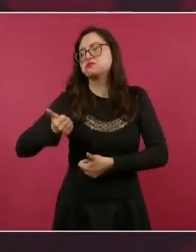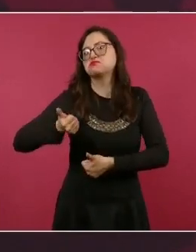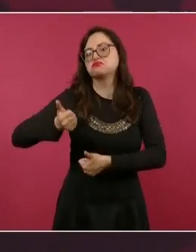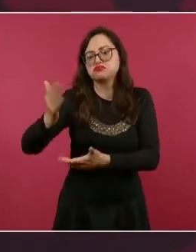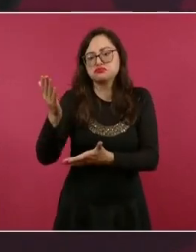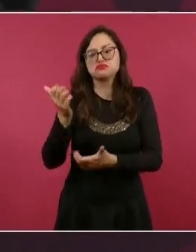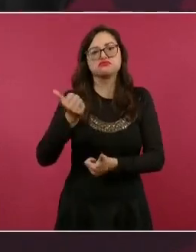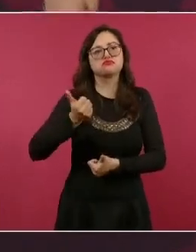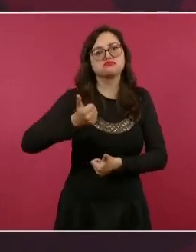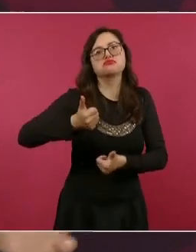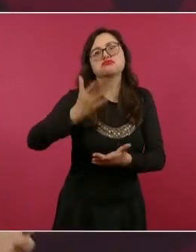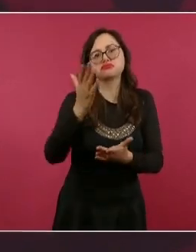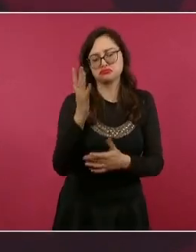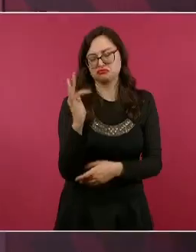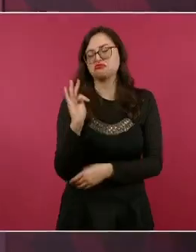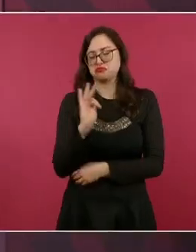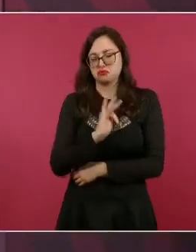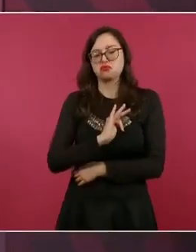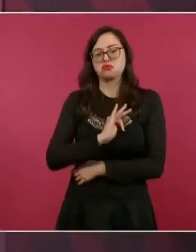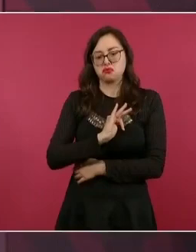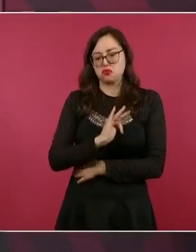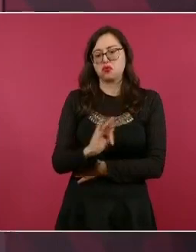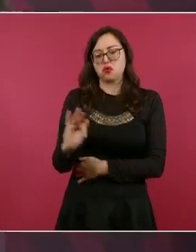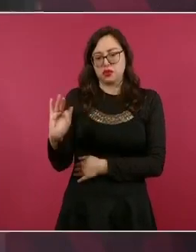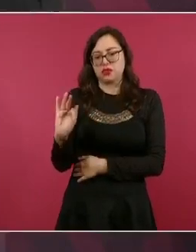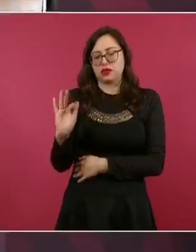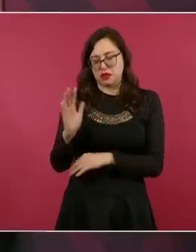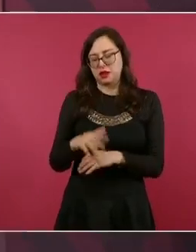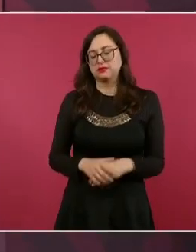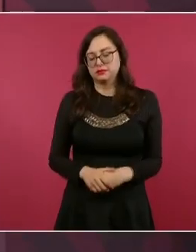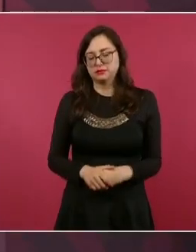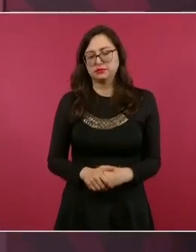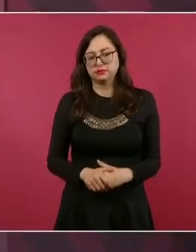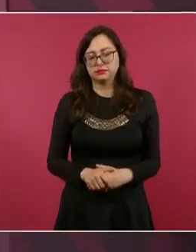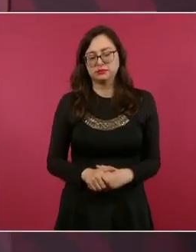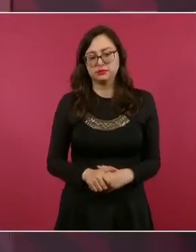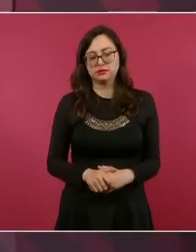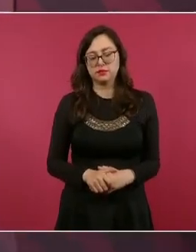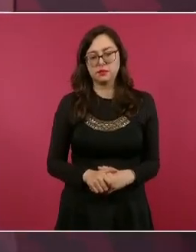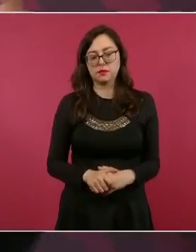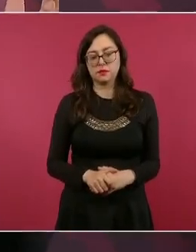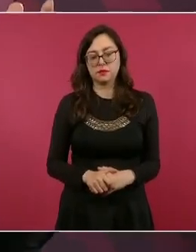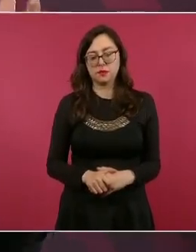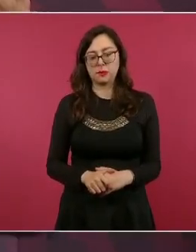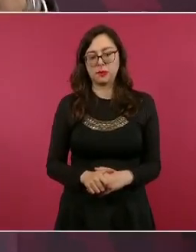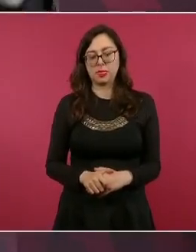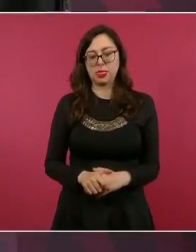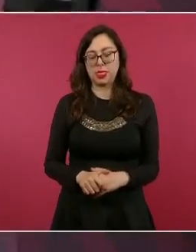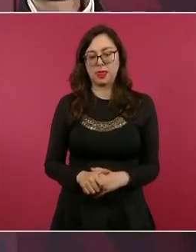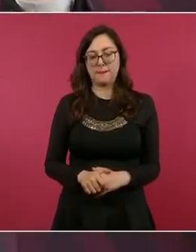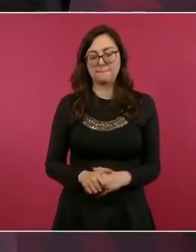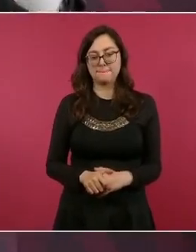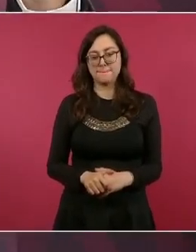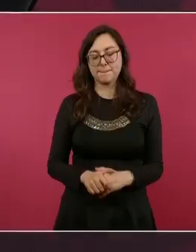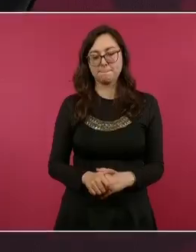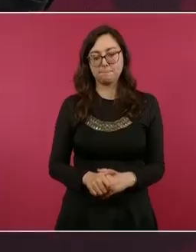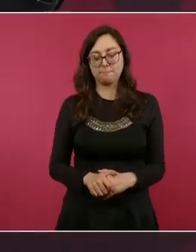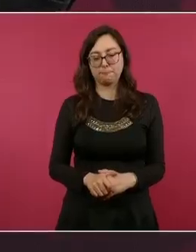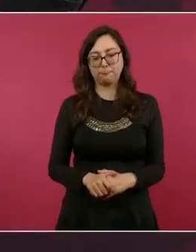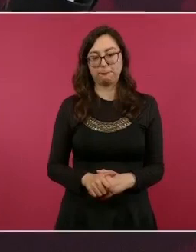una gran obra, ¿sí?, hacia el norte, ¿sí?, que